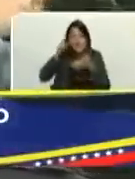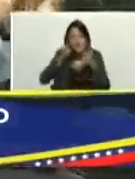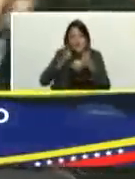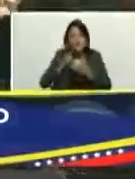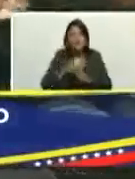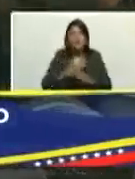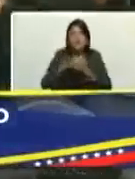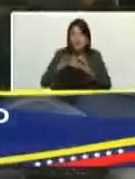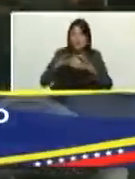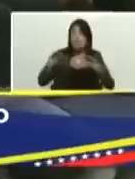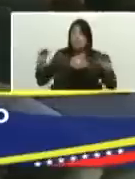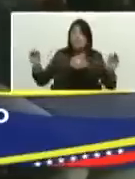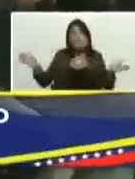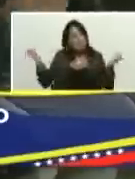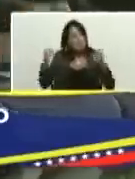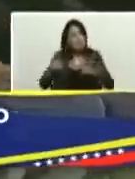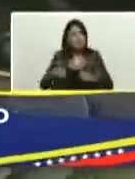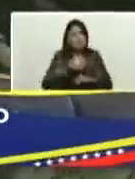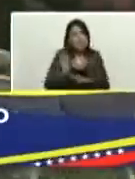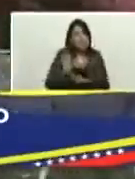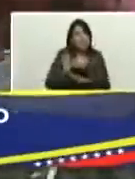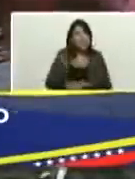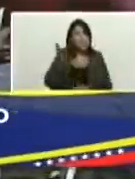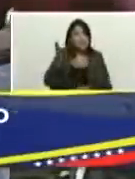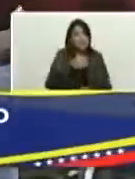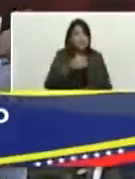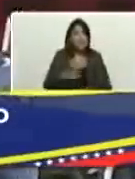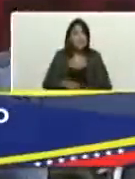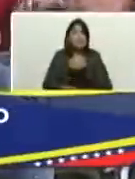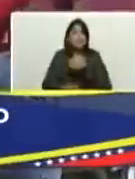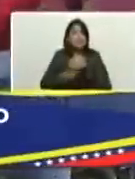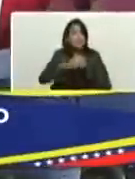Los llamo a ustedes pues a defenderla. Que nadie se quede